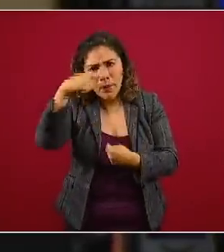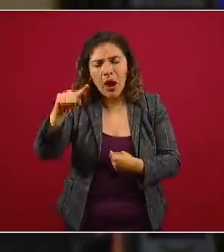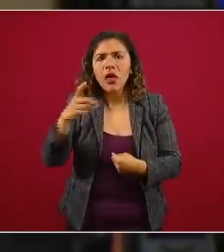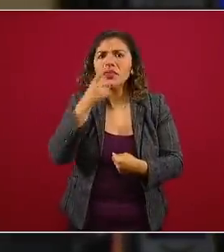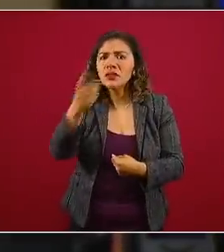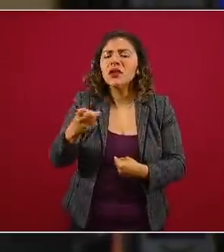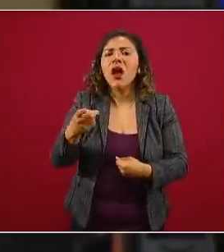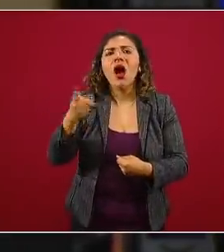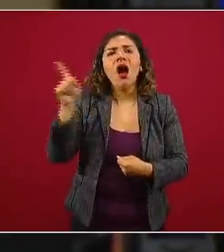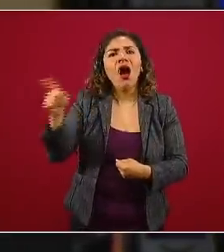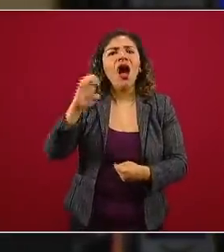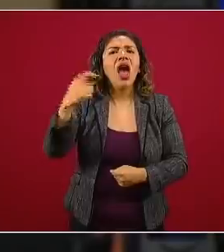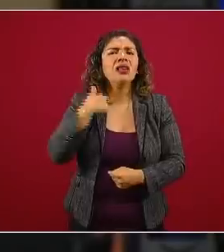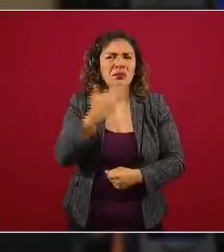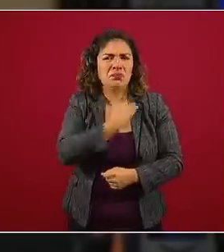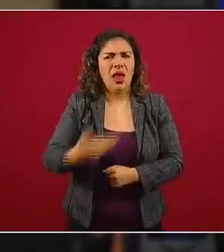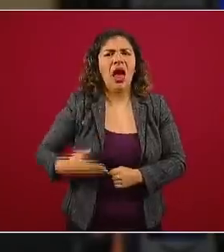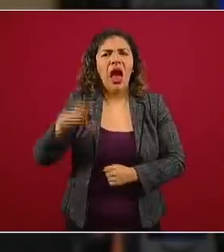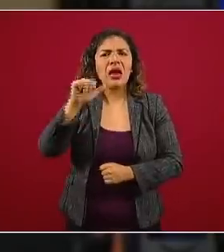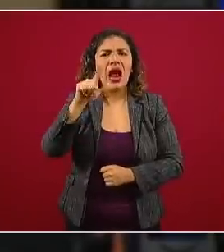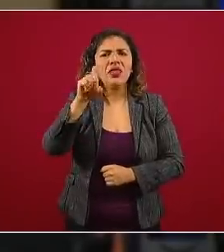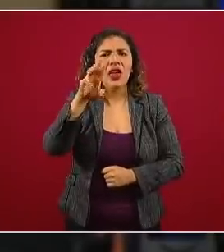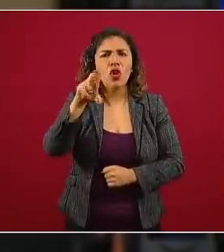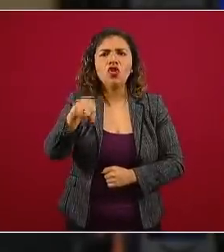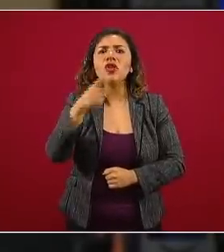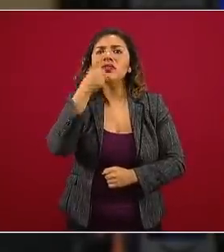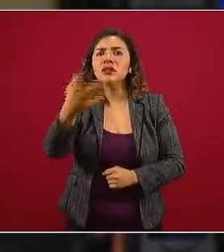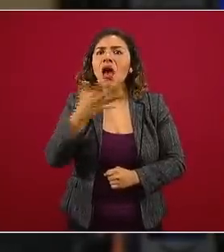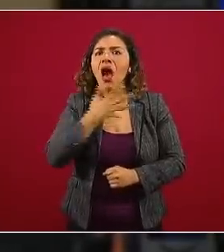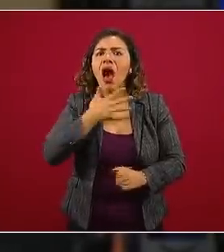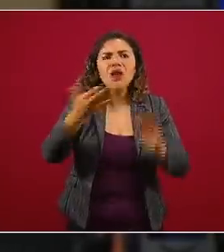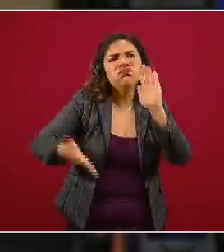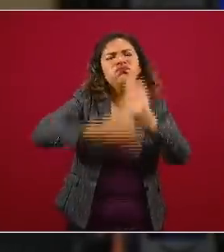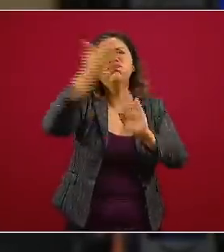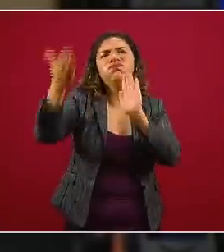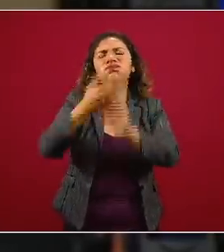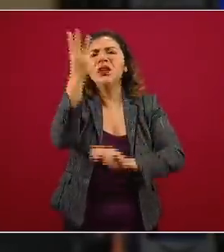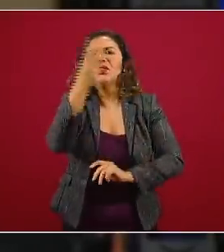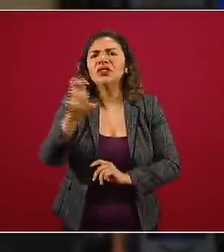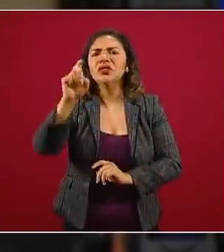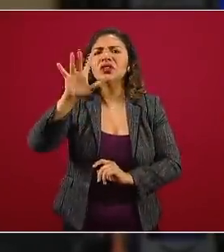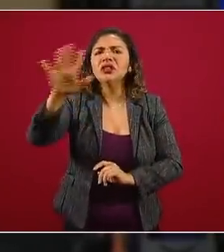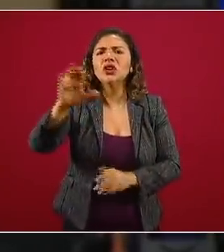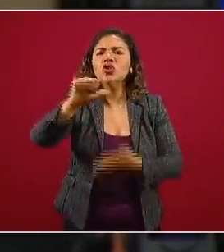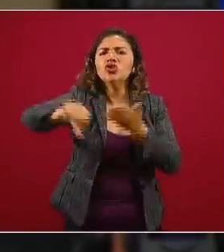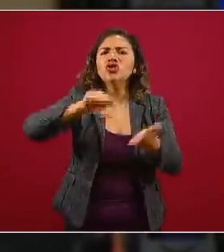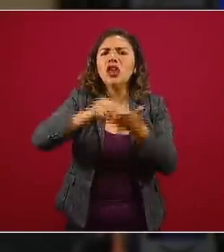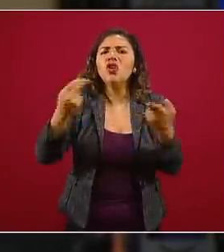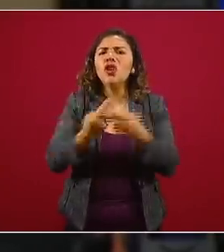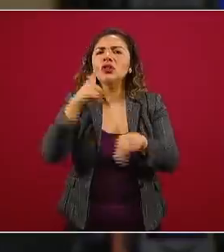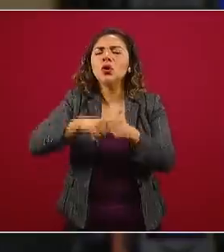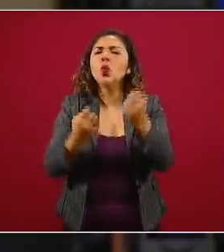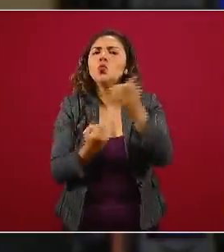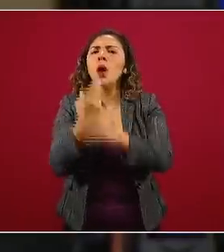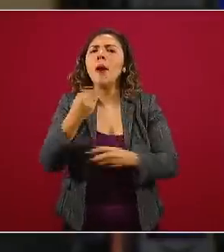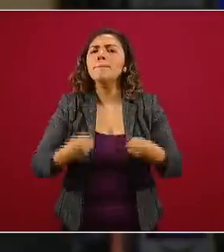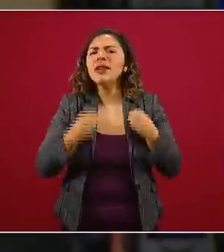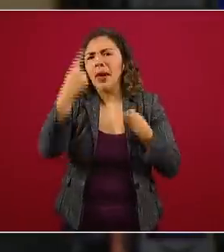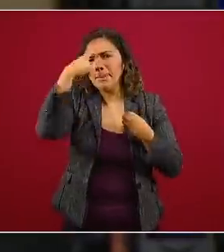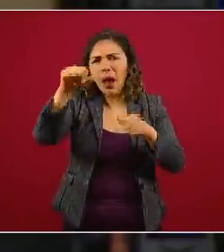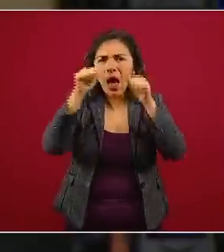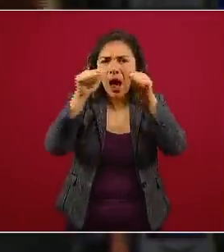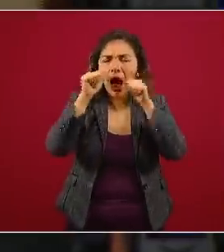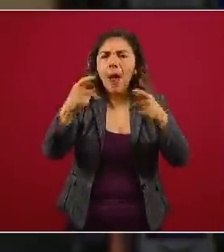sostiene de que se construyeron 335 centros nacionales nueva vida para atender a los adictos a las